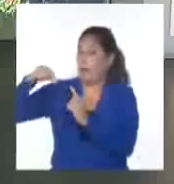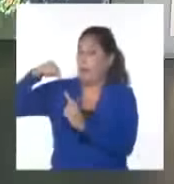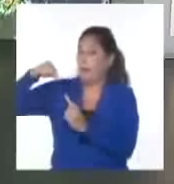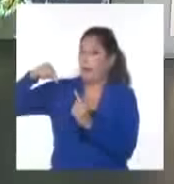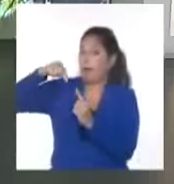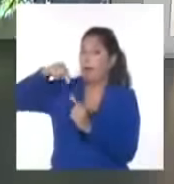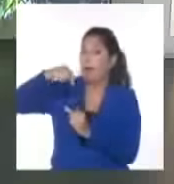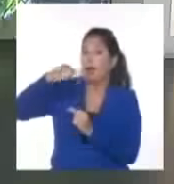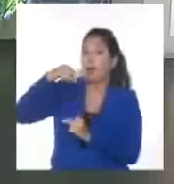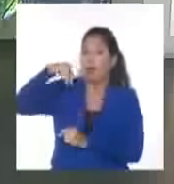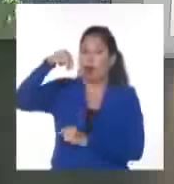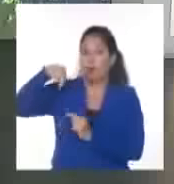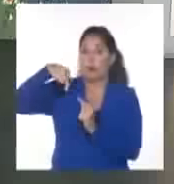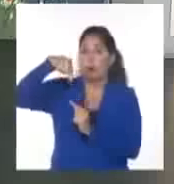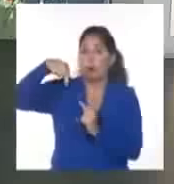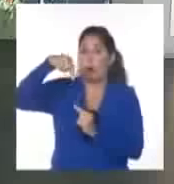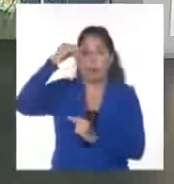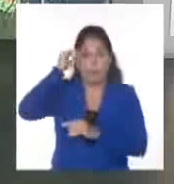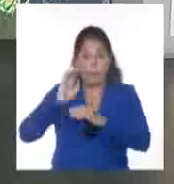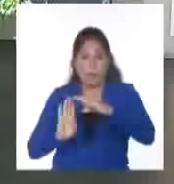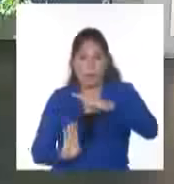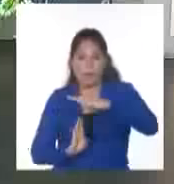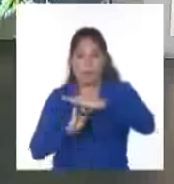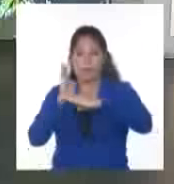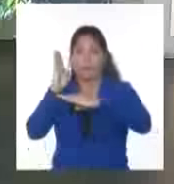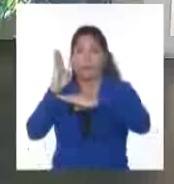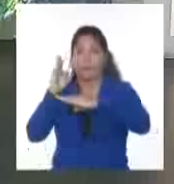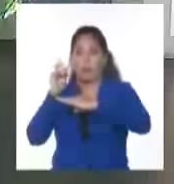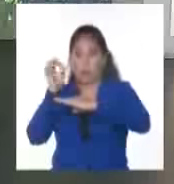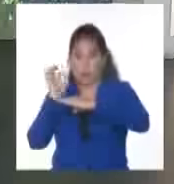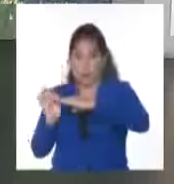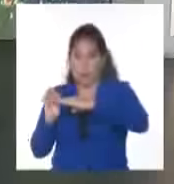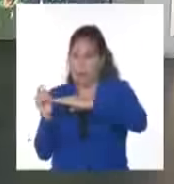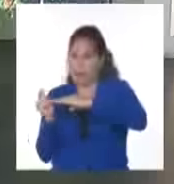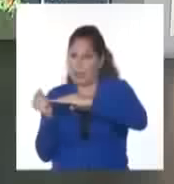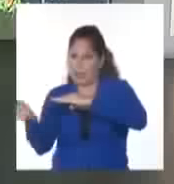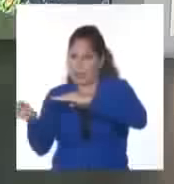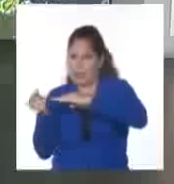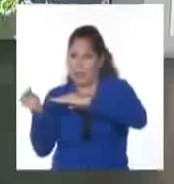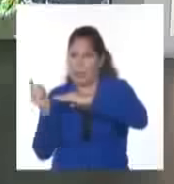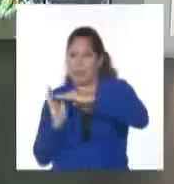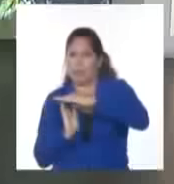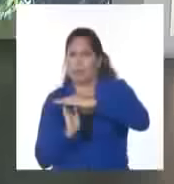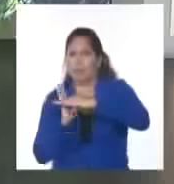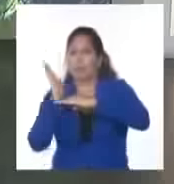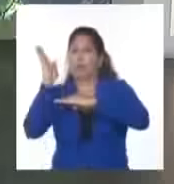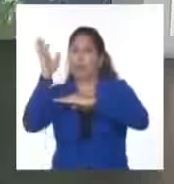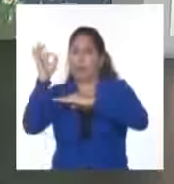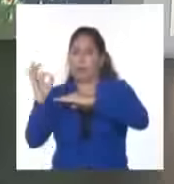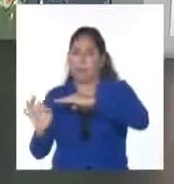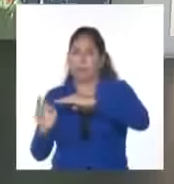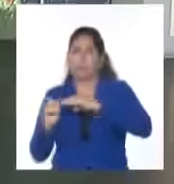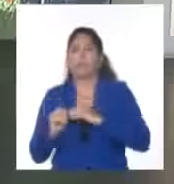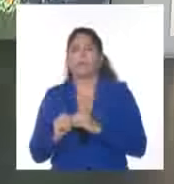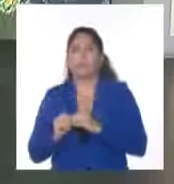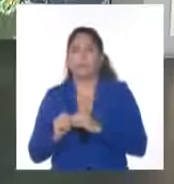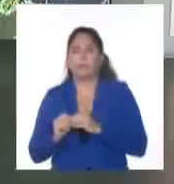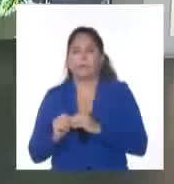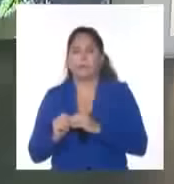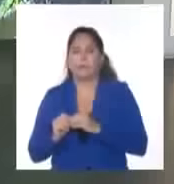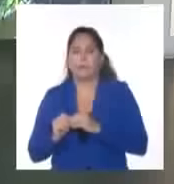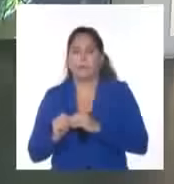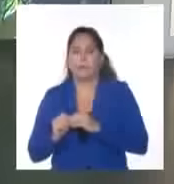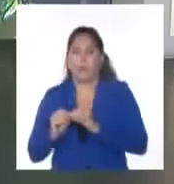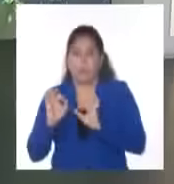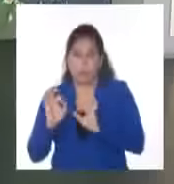norte. Se espera que cruce por esta zona cercana a la península de Yucatán, al extremo nordeste de